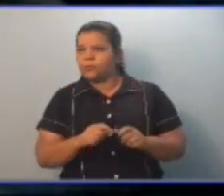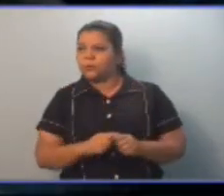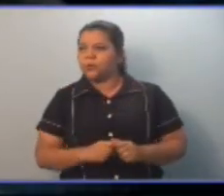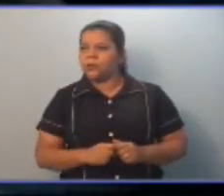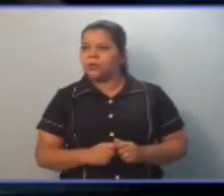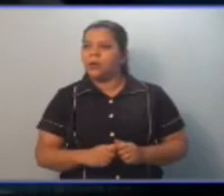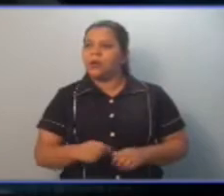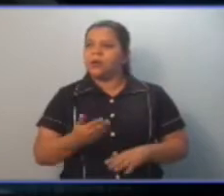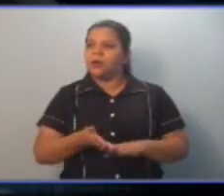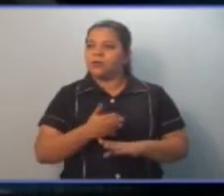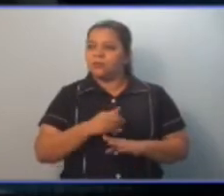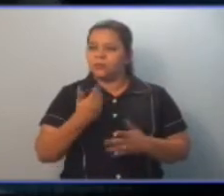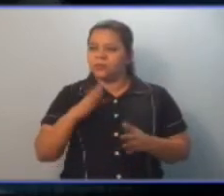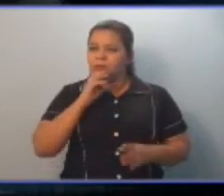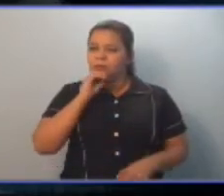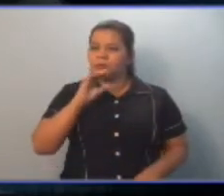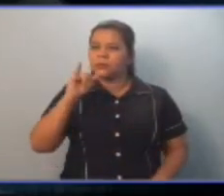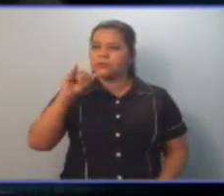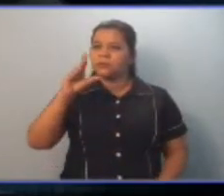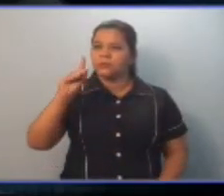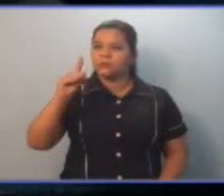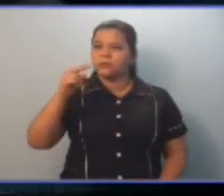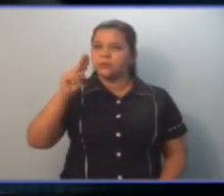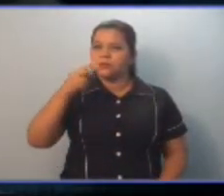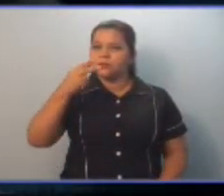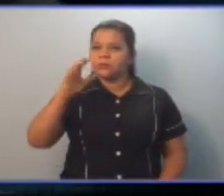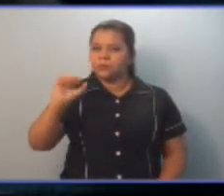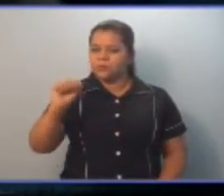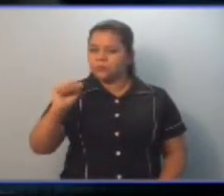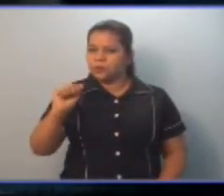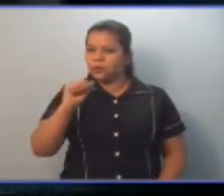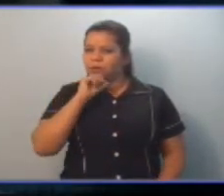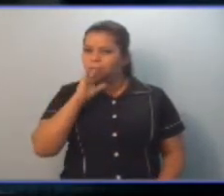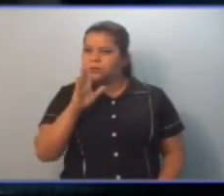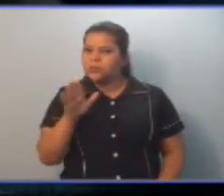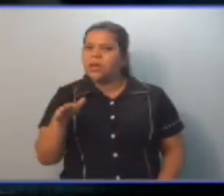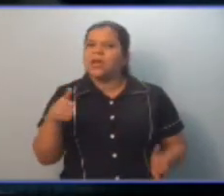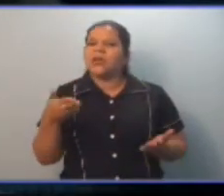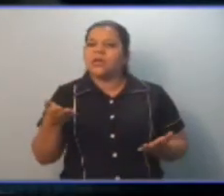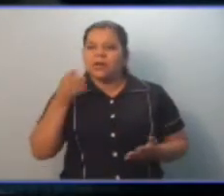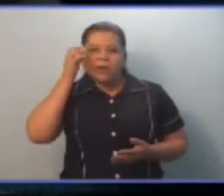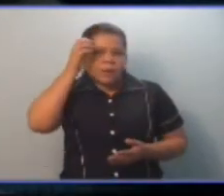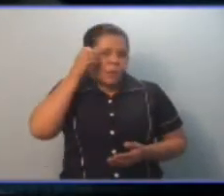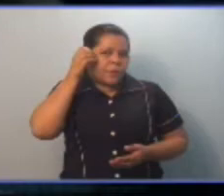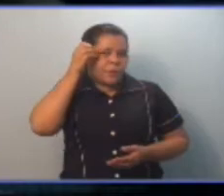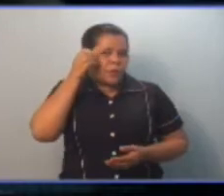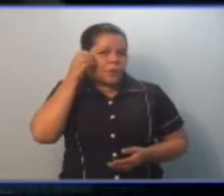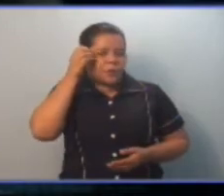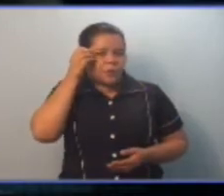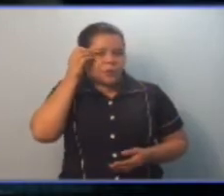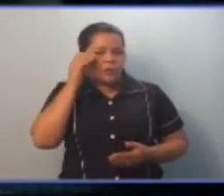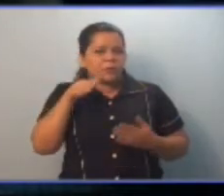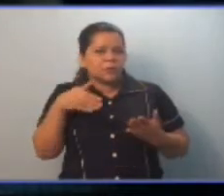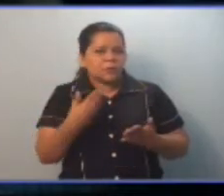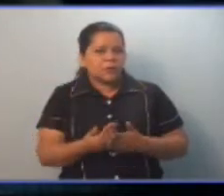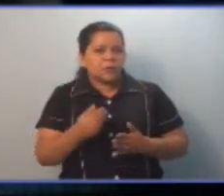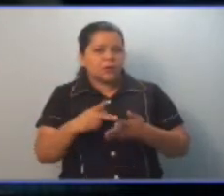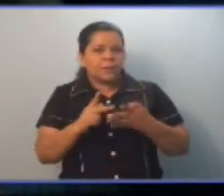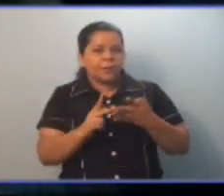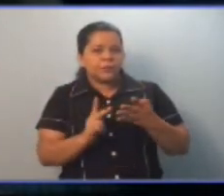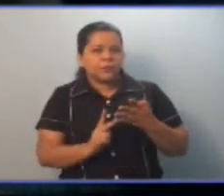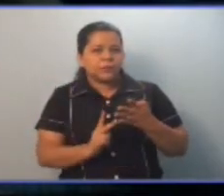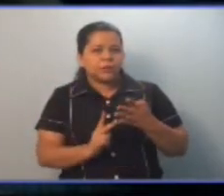llegar de la IDUCA y consiste en esta, licenciado Vélez. ¿Qué opina sobre el sentido y los efectos del principio